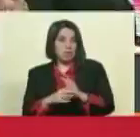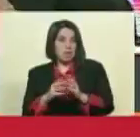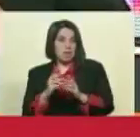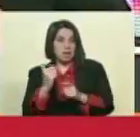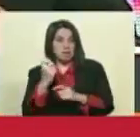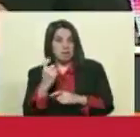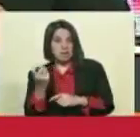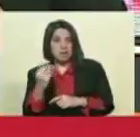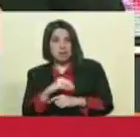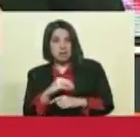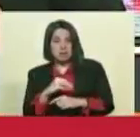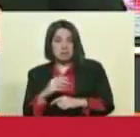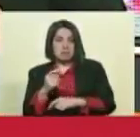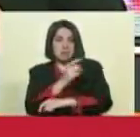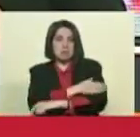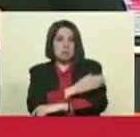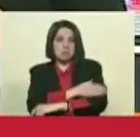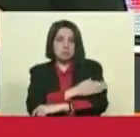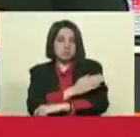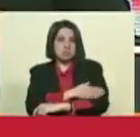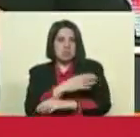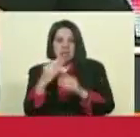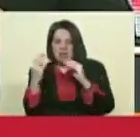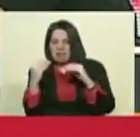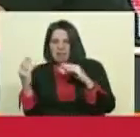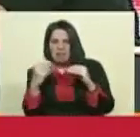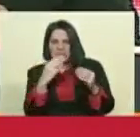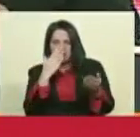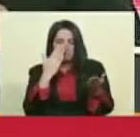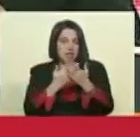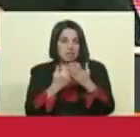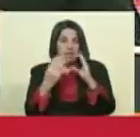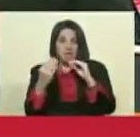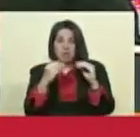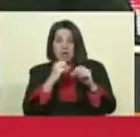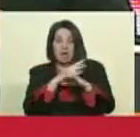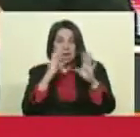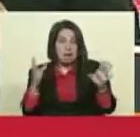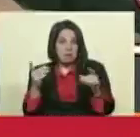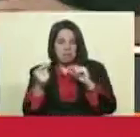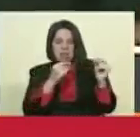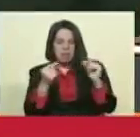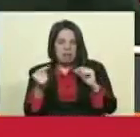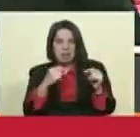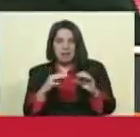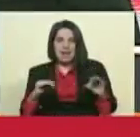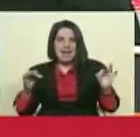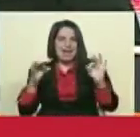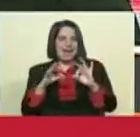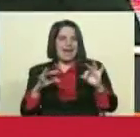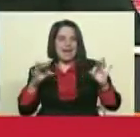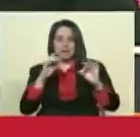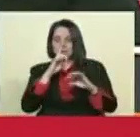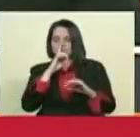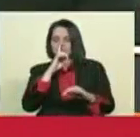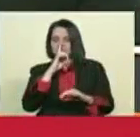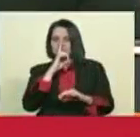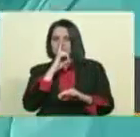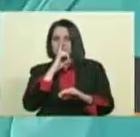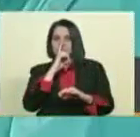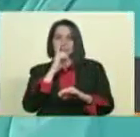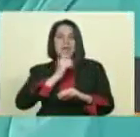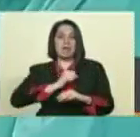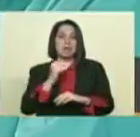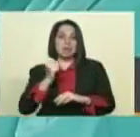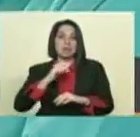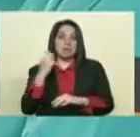nadie de la oposición ha ido a hablar con ellos. Nadie, no le dan la cara. ¿Ah? Que sería bueno que estuvieran por allá. Ahí está la Policía